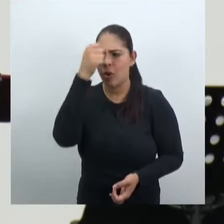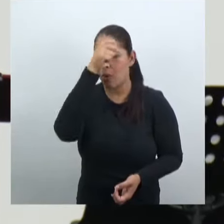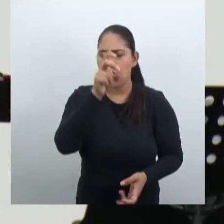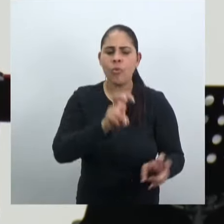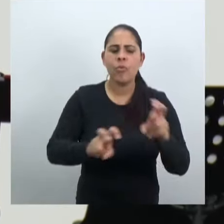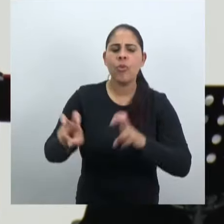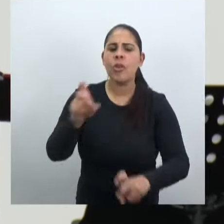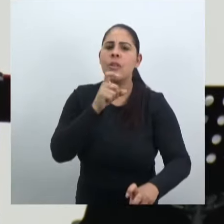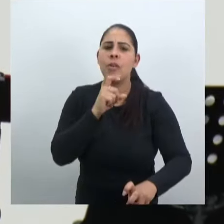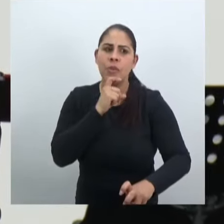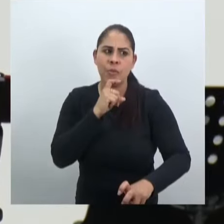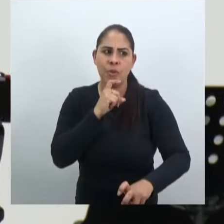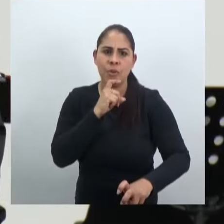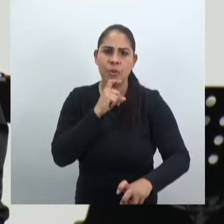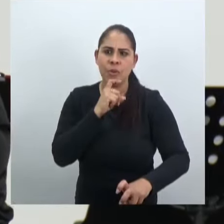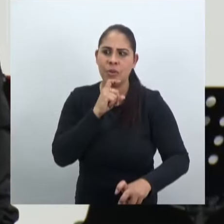a Quasimodo.